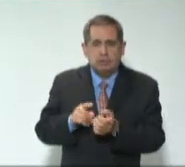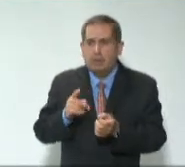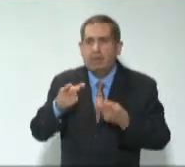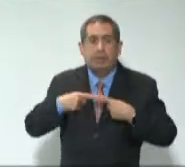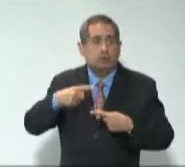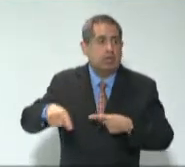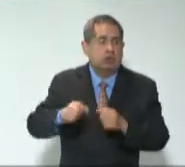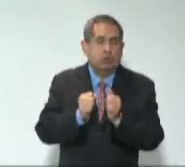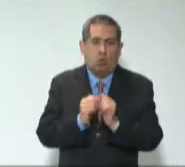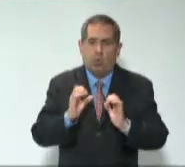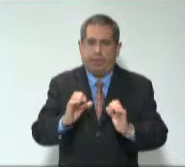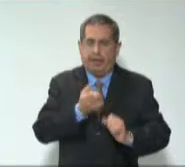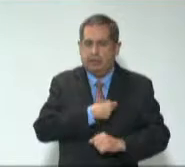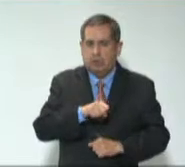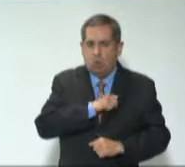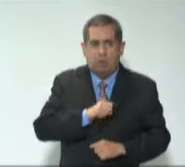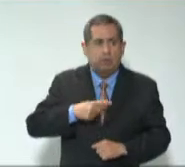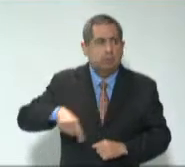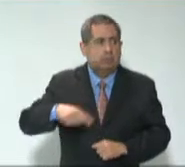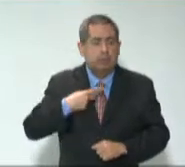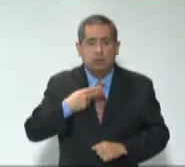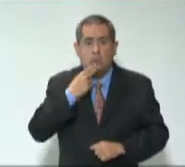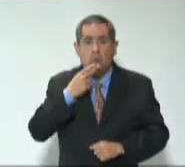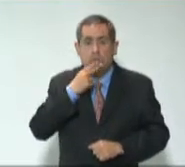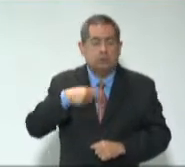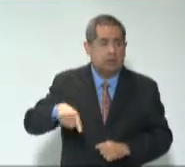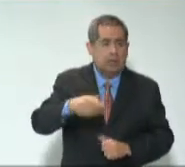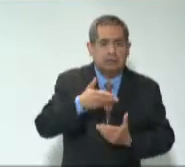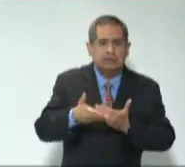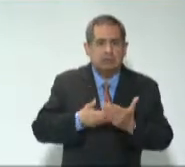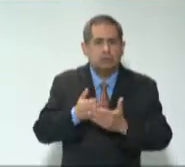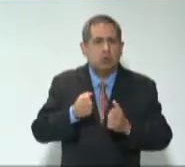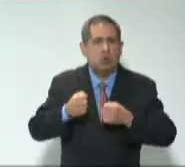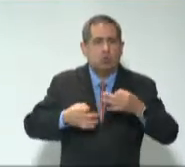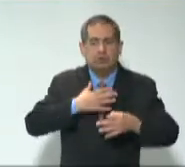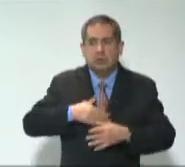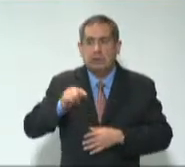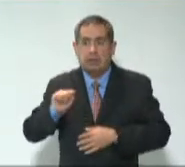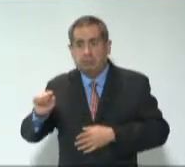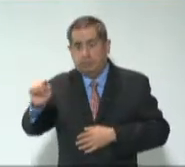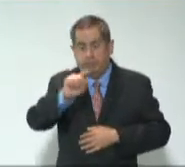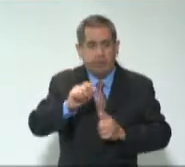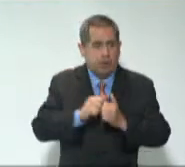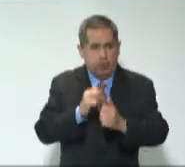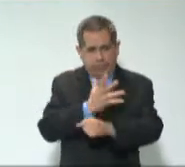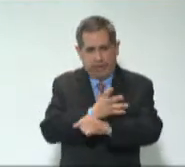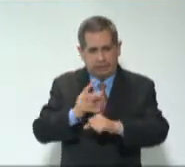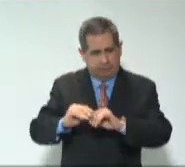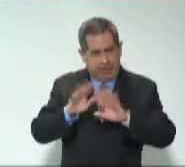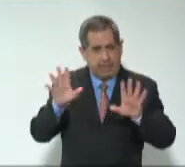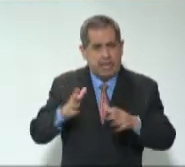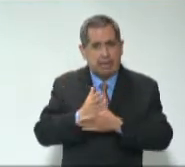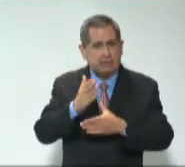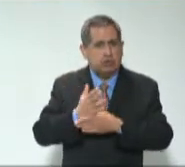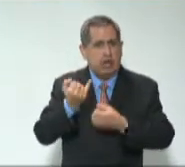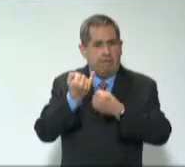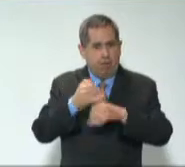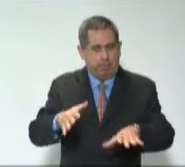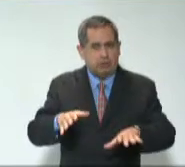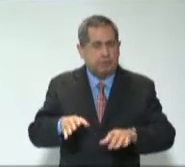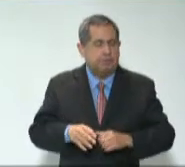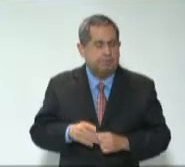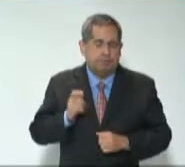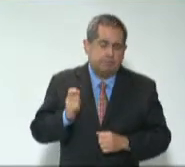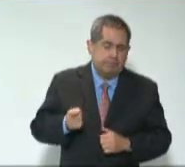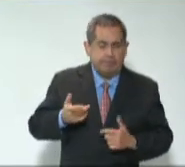públicos y de todos los usuarios de los servicios de Justicia del país en materia de transparencia y acceso a la información